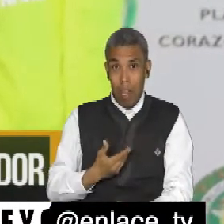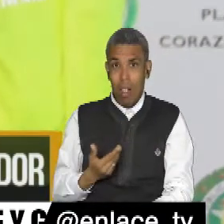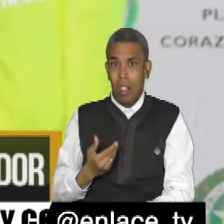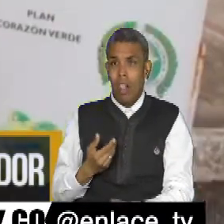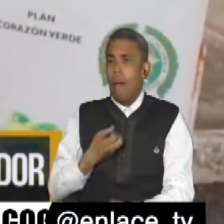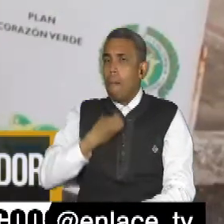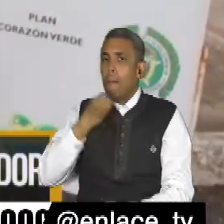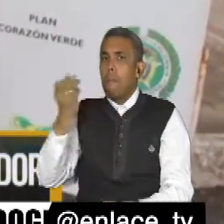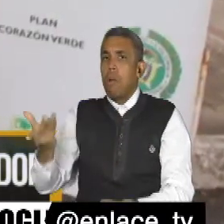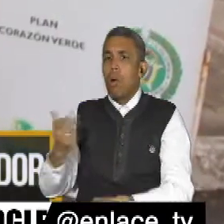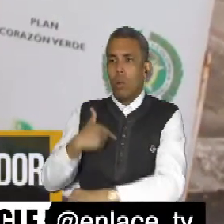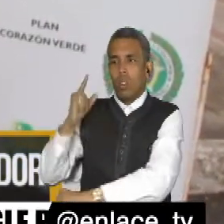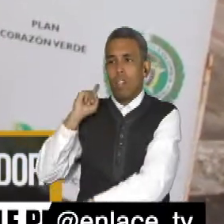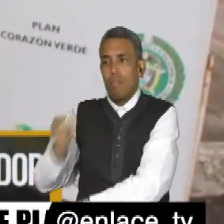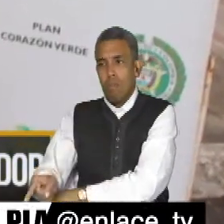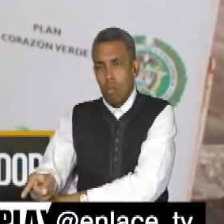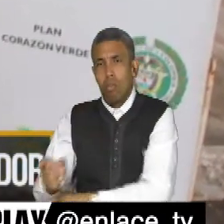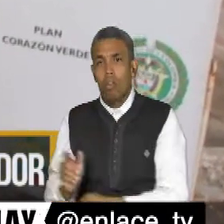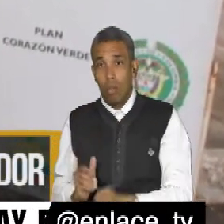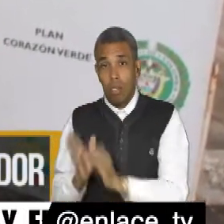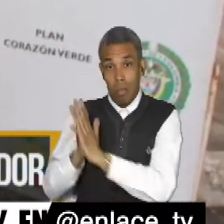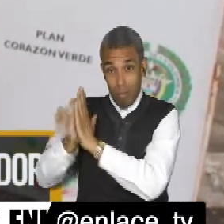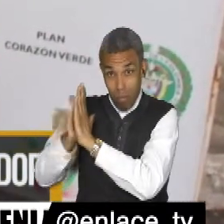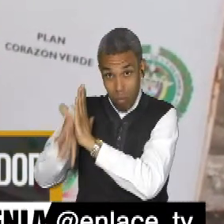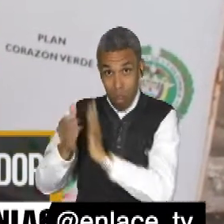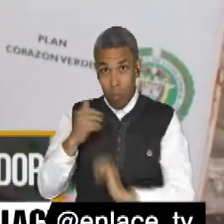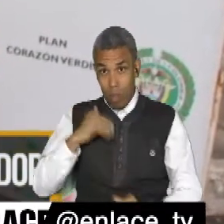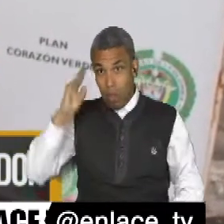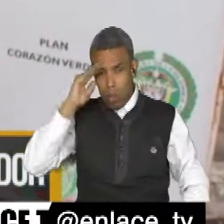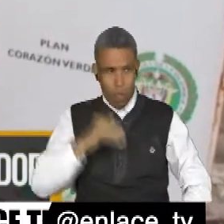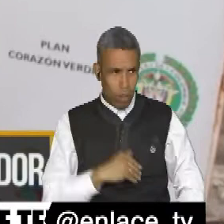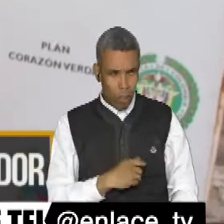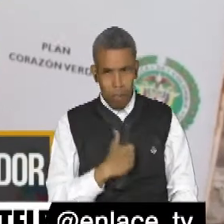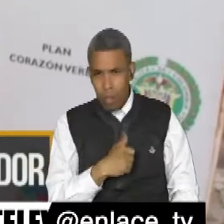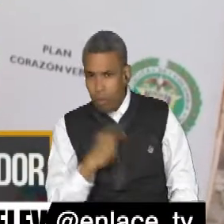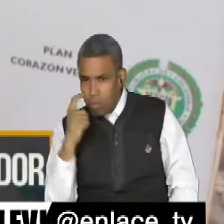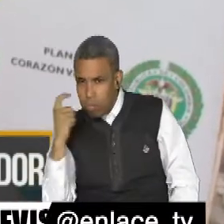la captura de esta persona en el barrio Primero de Mayo